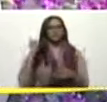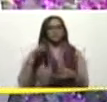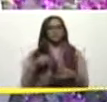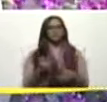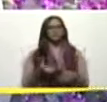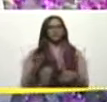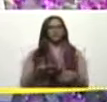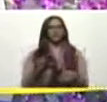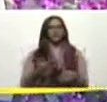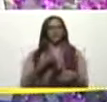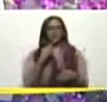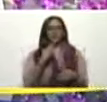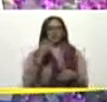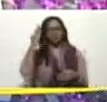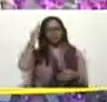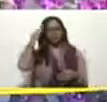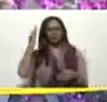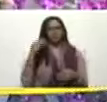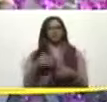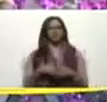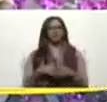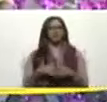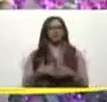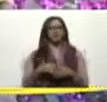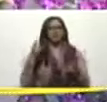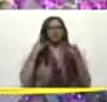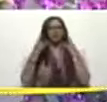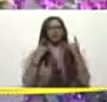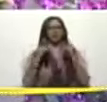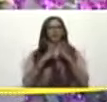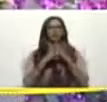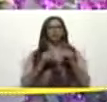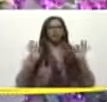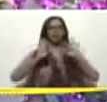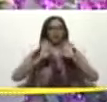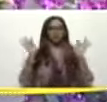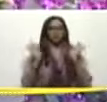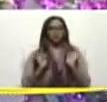es importante saber, Gabriela, y activar todos los mecanismos